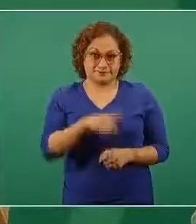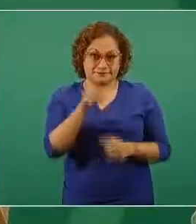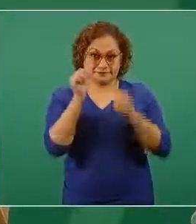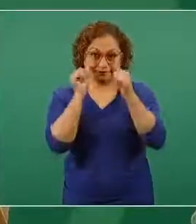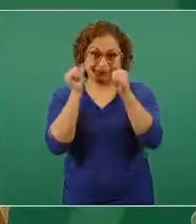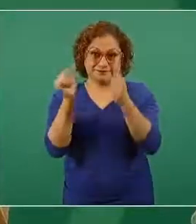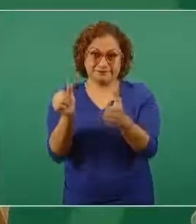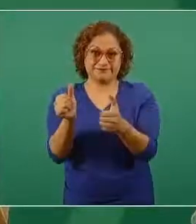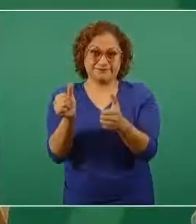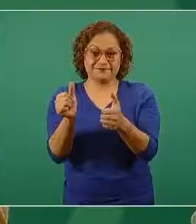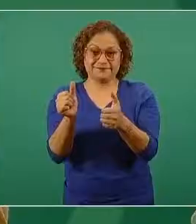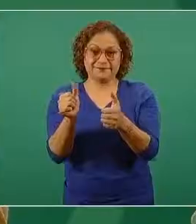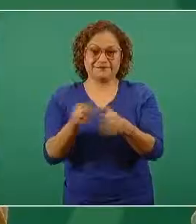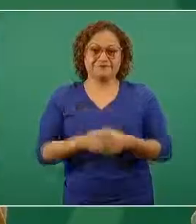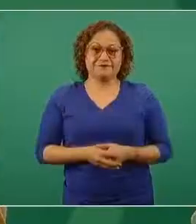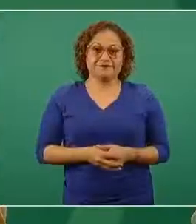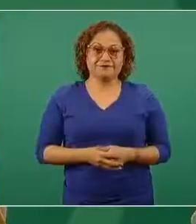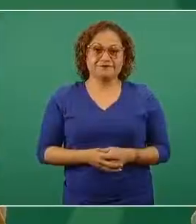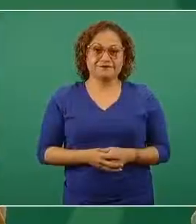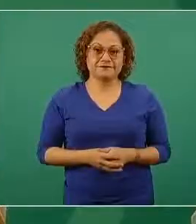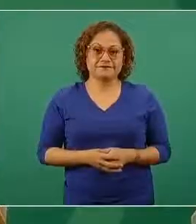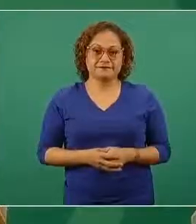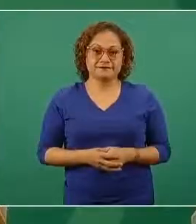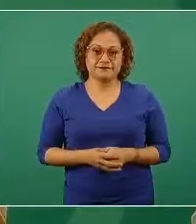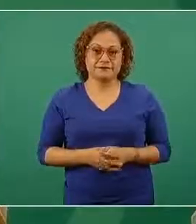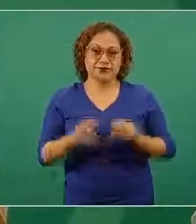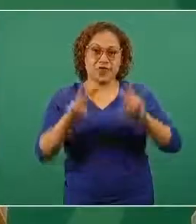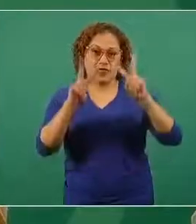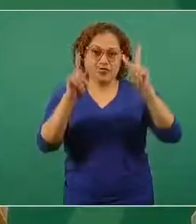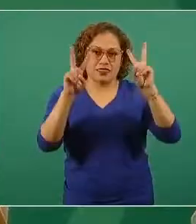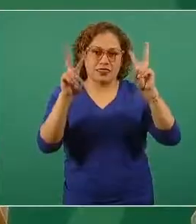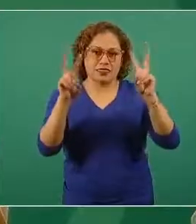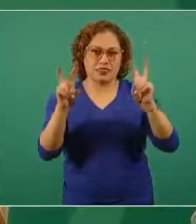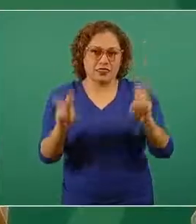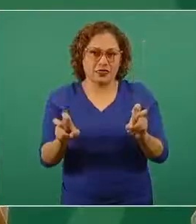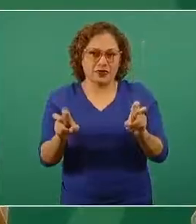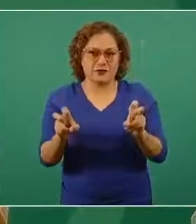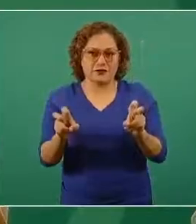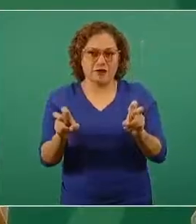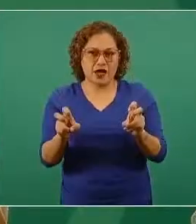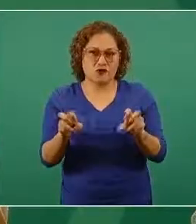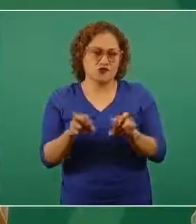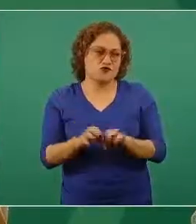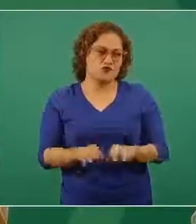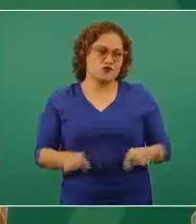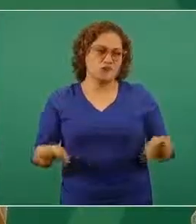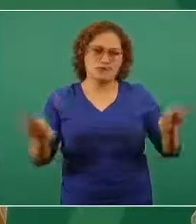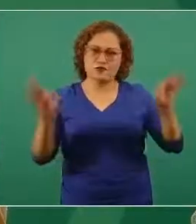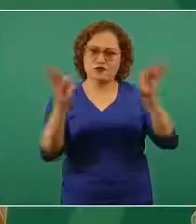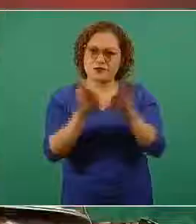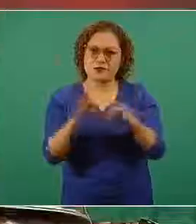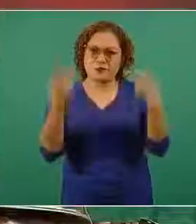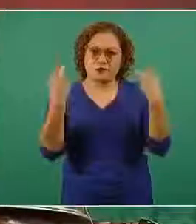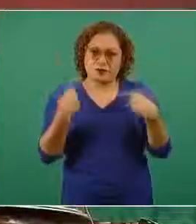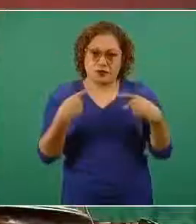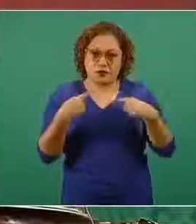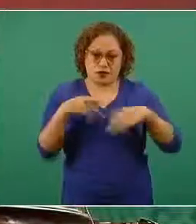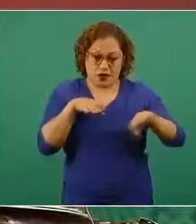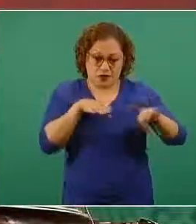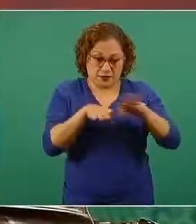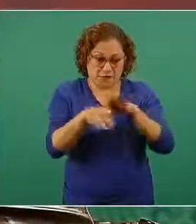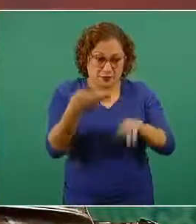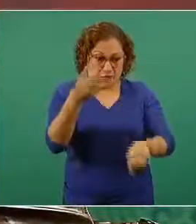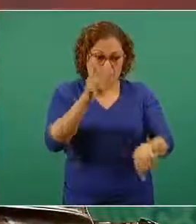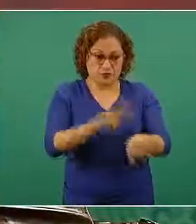mucho detenimiento, el tema tan importante que ha sido y el apoyo del personal de enfermería. Vemos